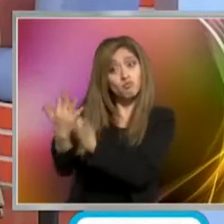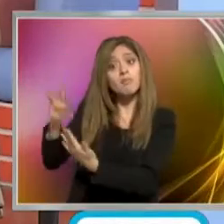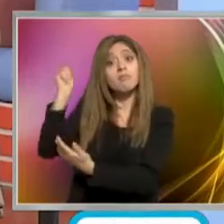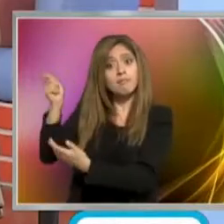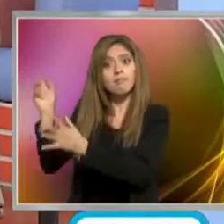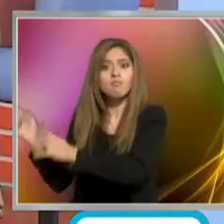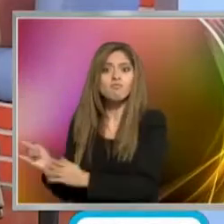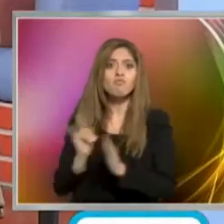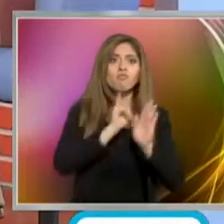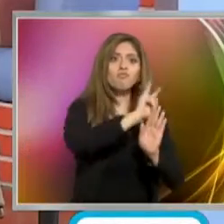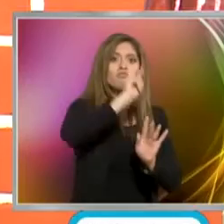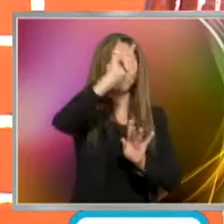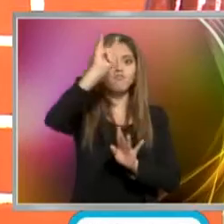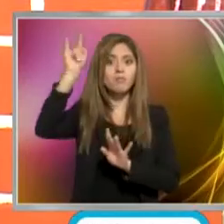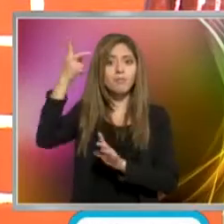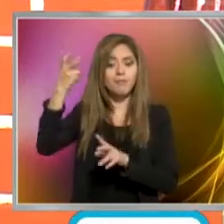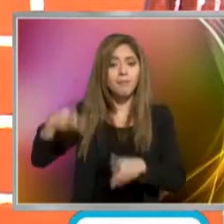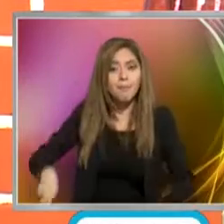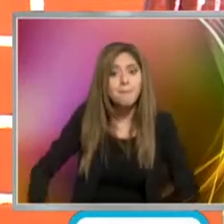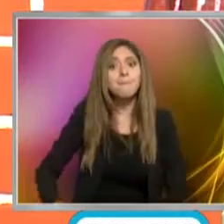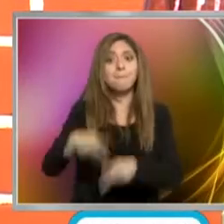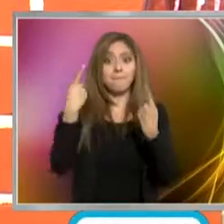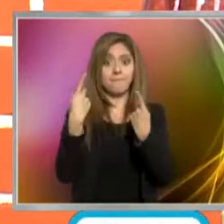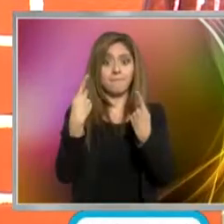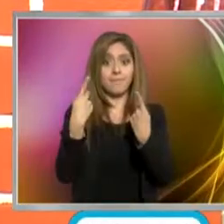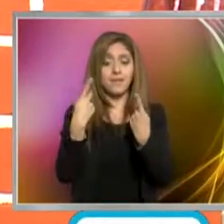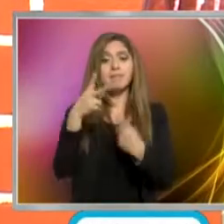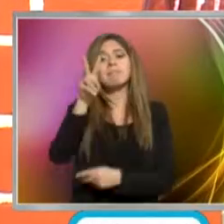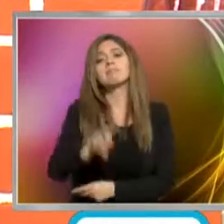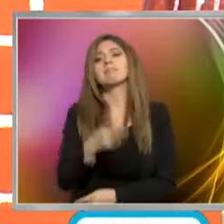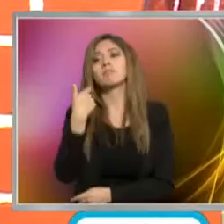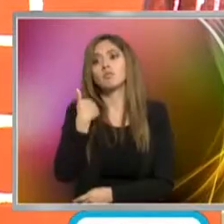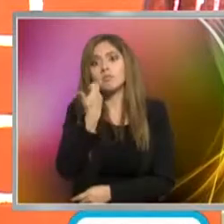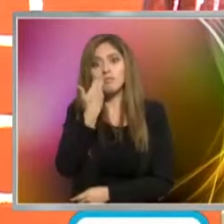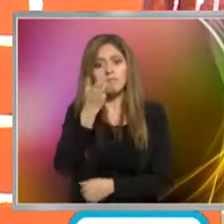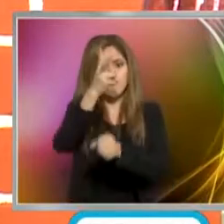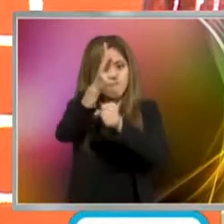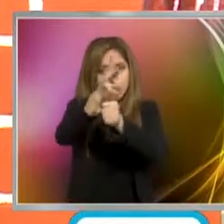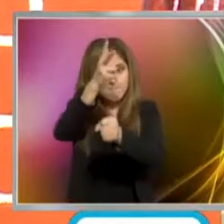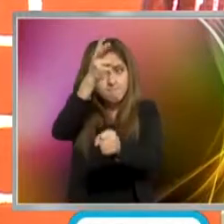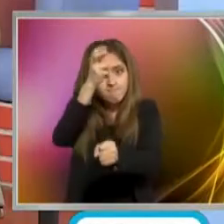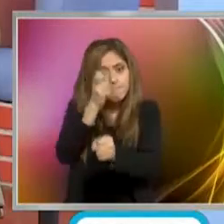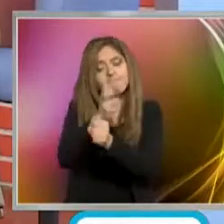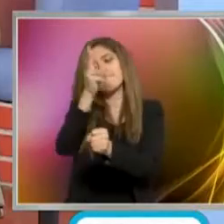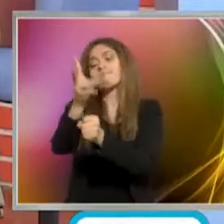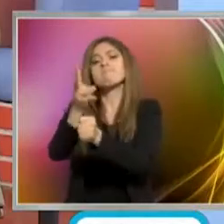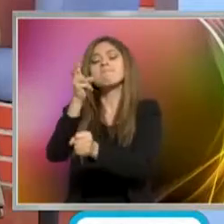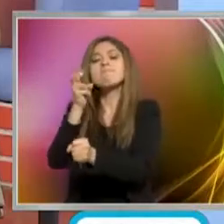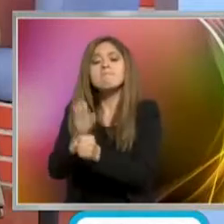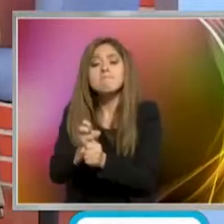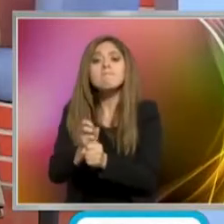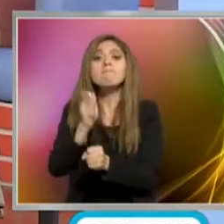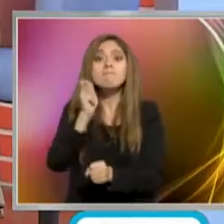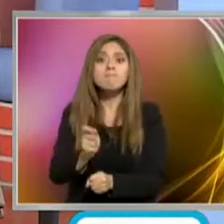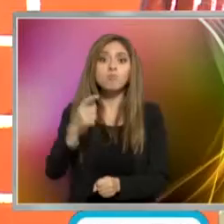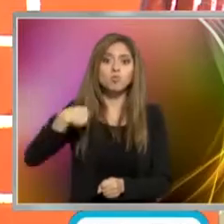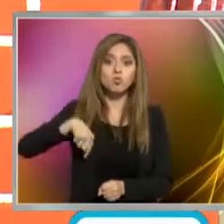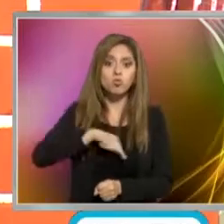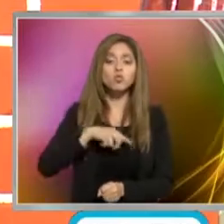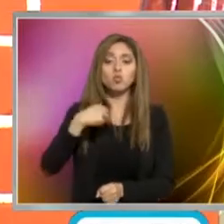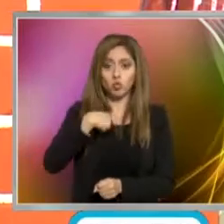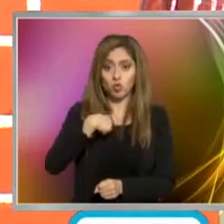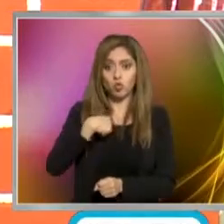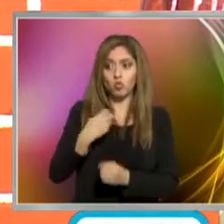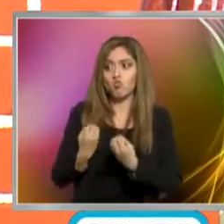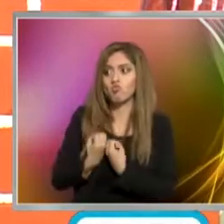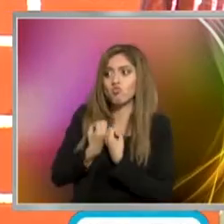su venta. Y yo tengo ahí la gran invitación, porque es un don, de que yo voy a donar un cuadro. Y luego